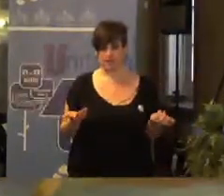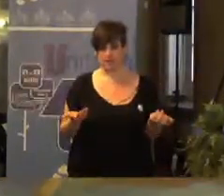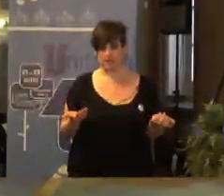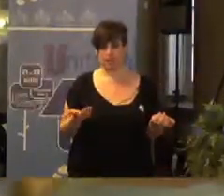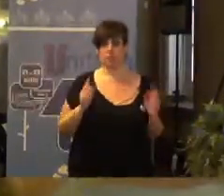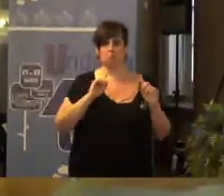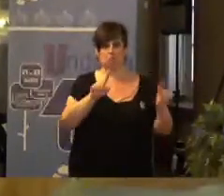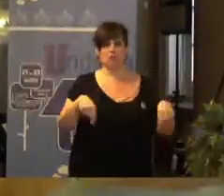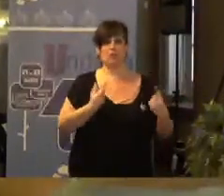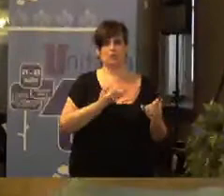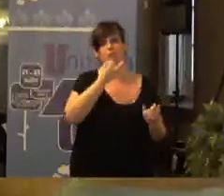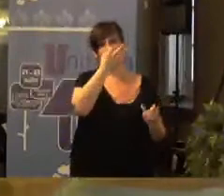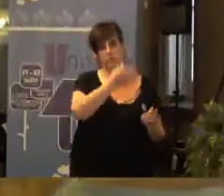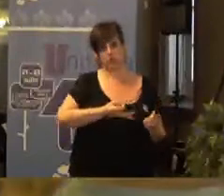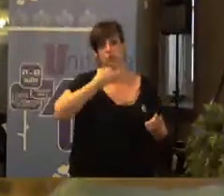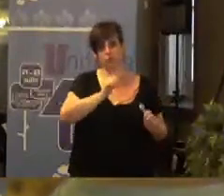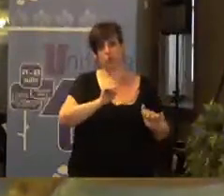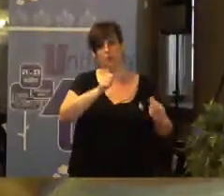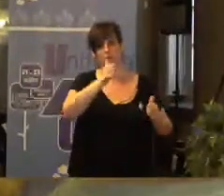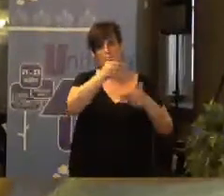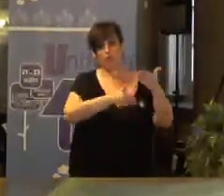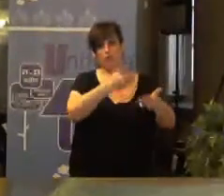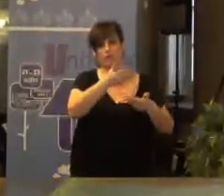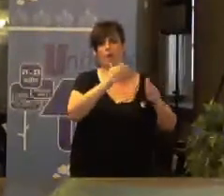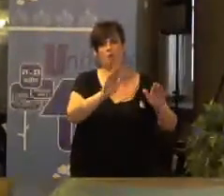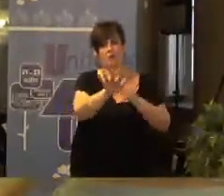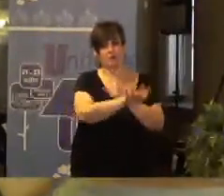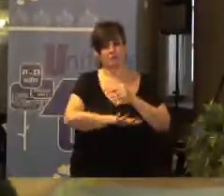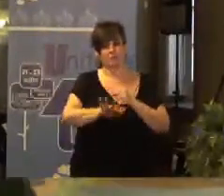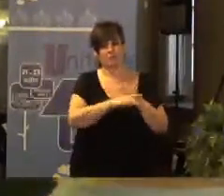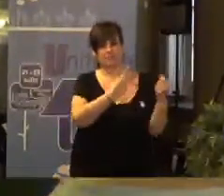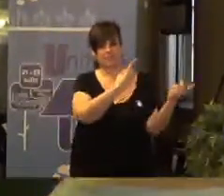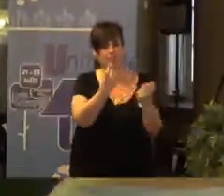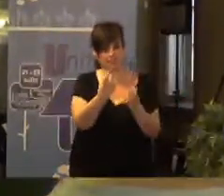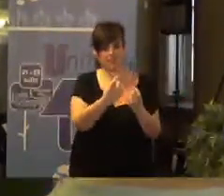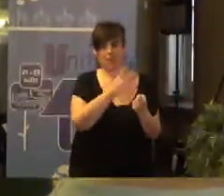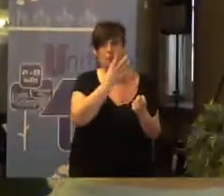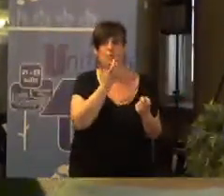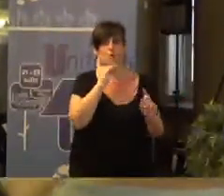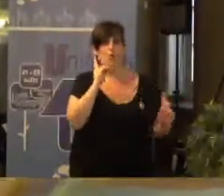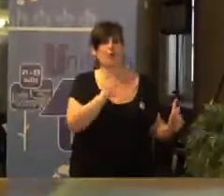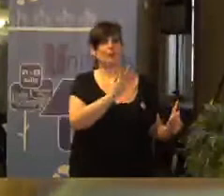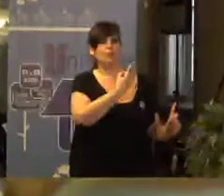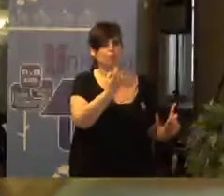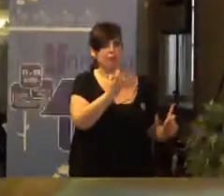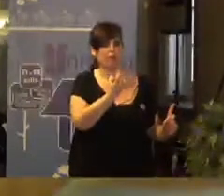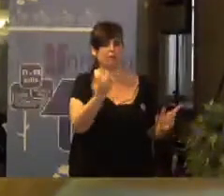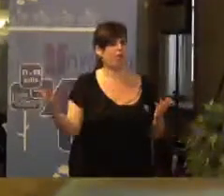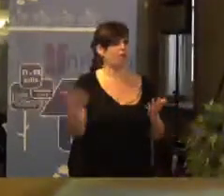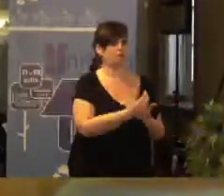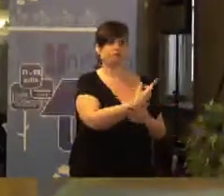un discurso político, pero ao mesmo tempo esenciais no sentido de que cando falta todo, non? Porque